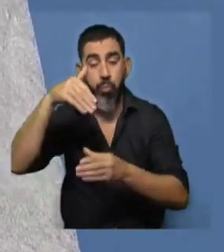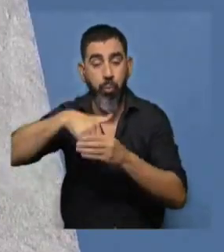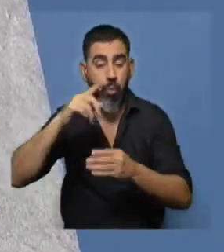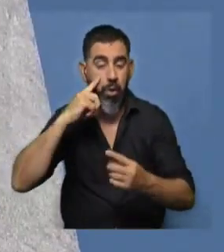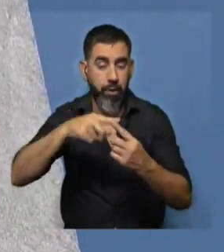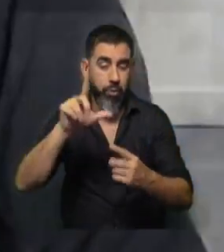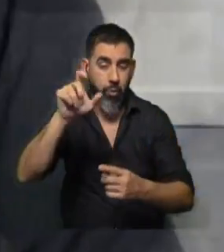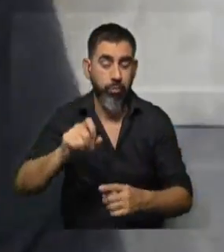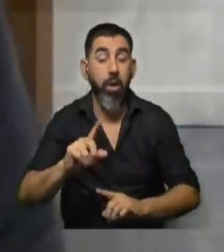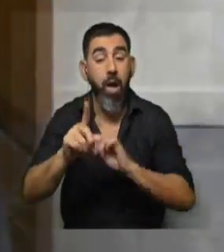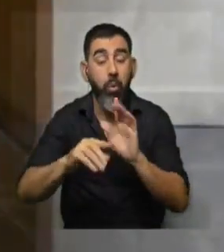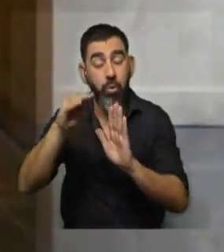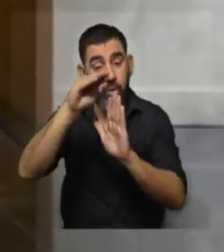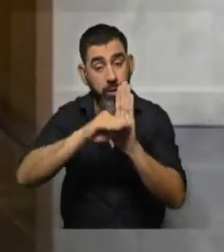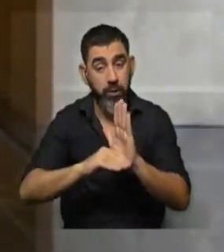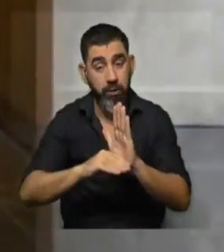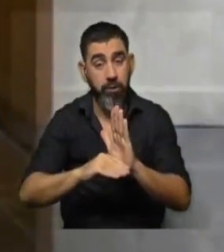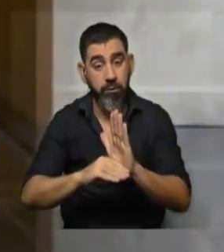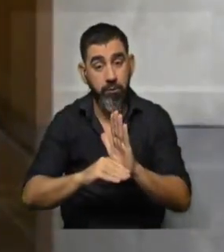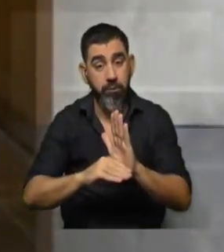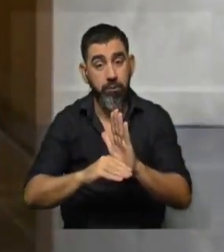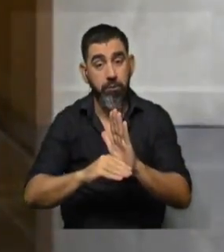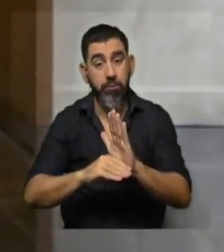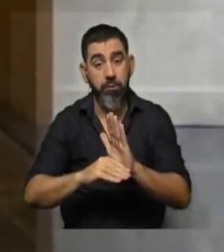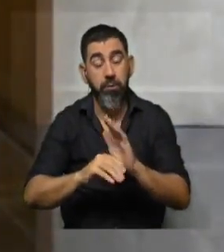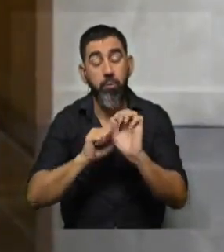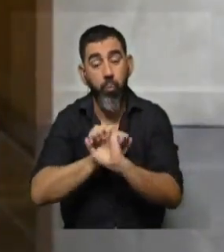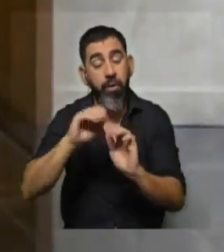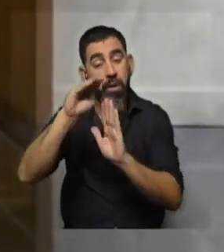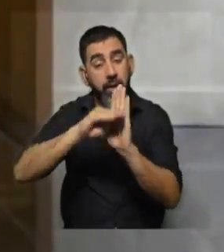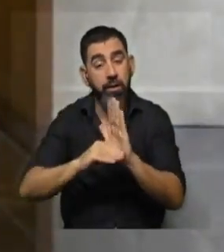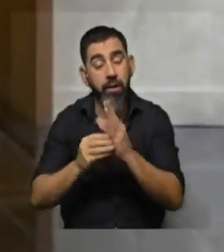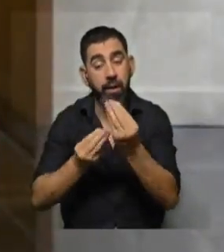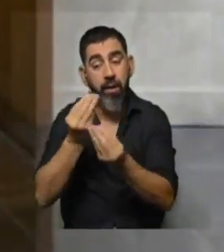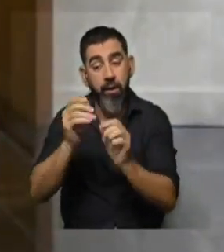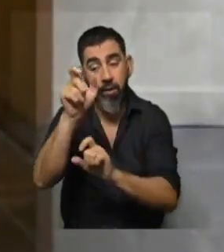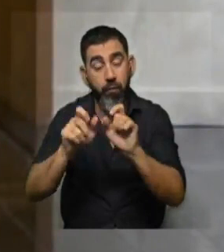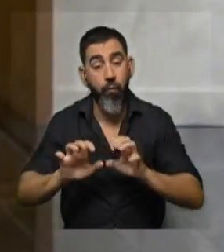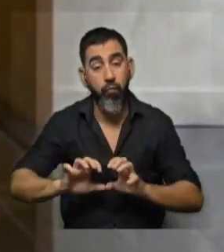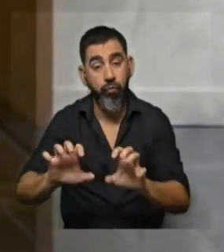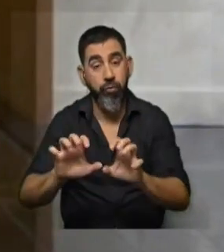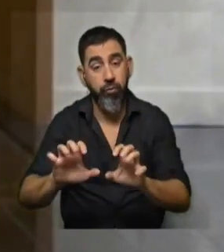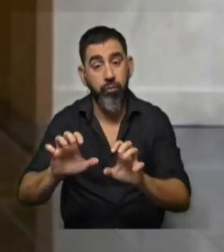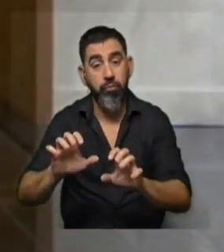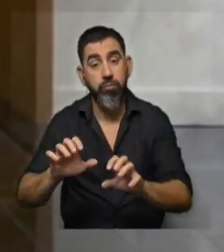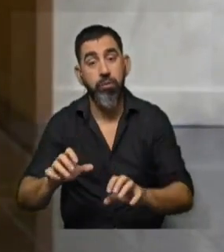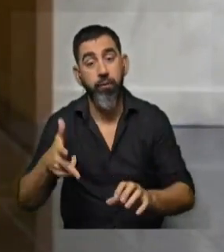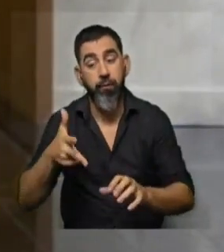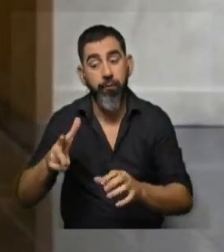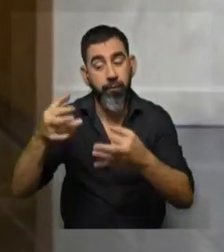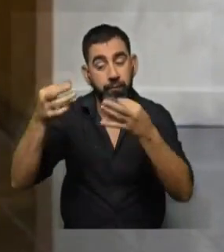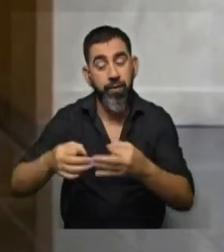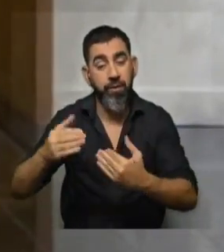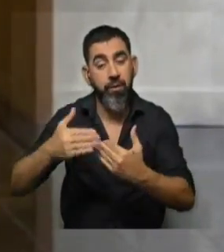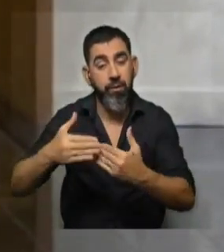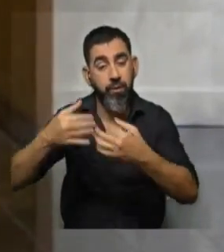incluso algunos listados de apaciblemente algunos listados de ingreso de personal están también vinculados a fechas cercanas a